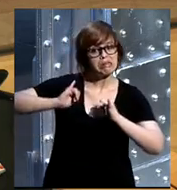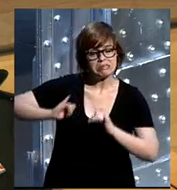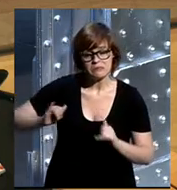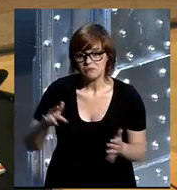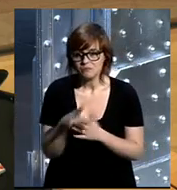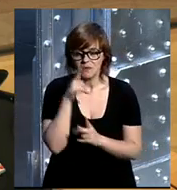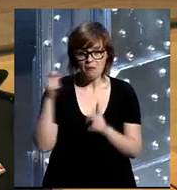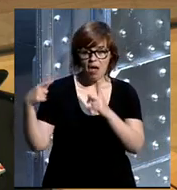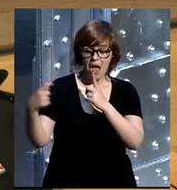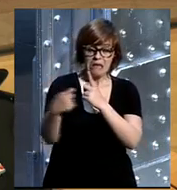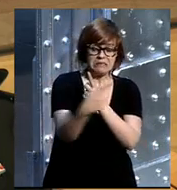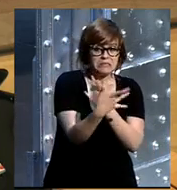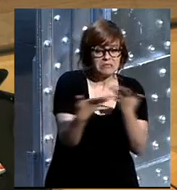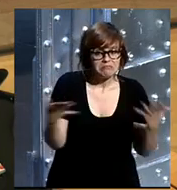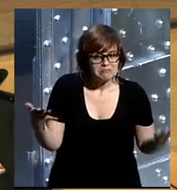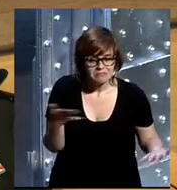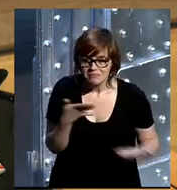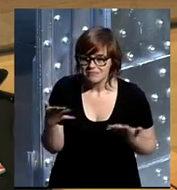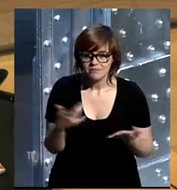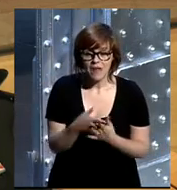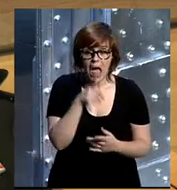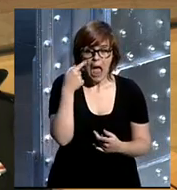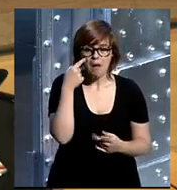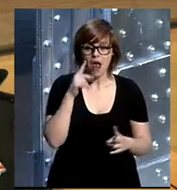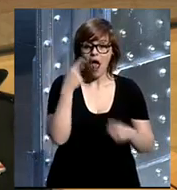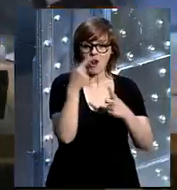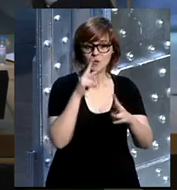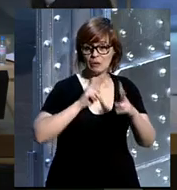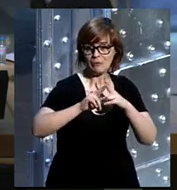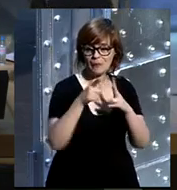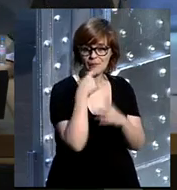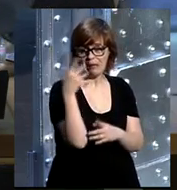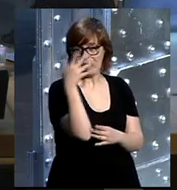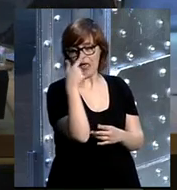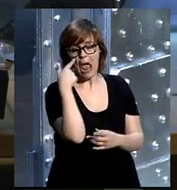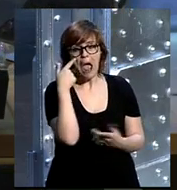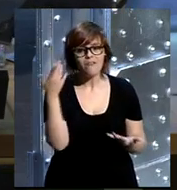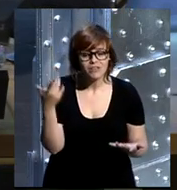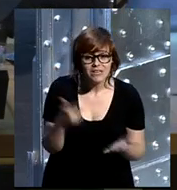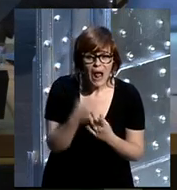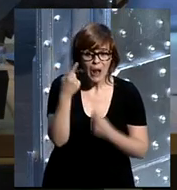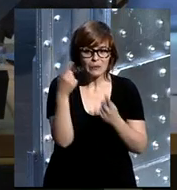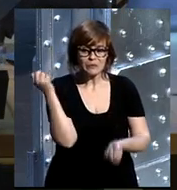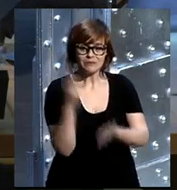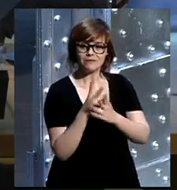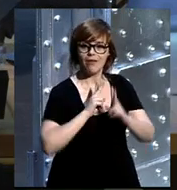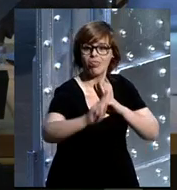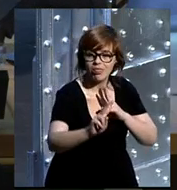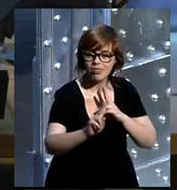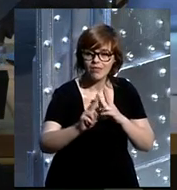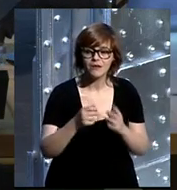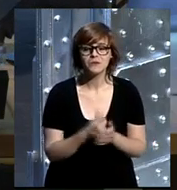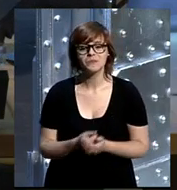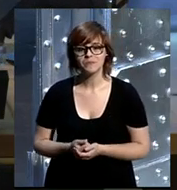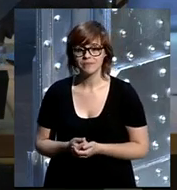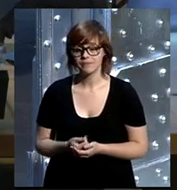todos los lados te van a dar. Bueno, pues a ver si alguien le quita el escepticismo, un poquito. ¿Alguien se atreve a quitar el escepticismo? No, ya que me han